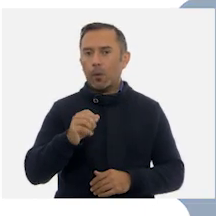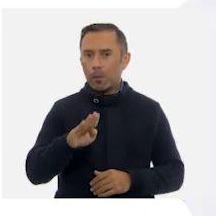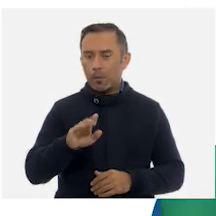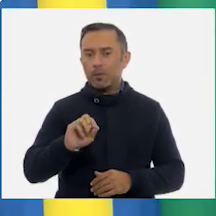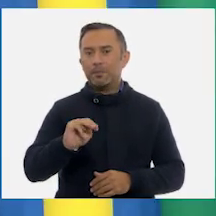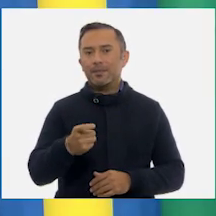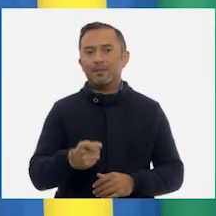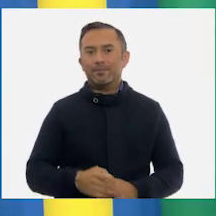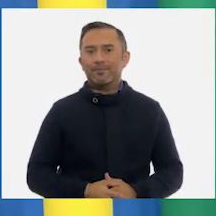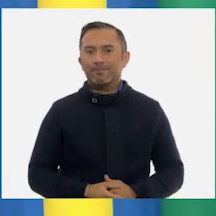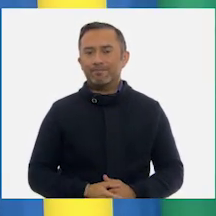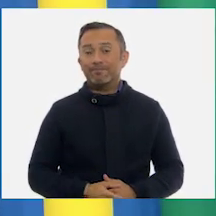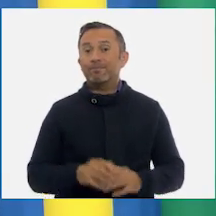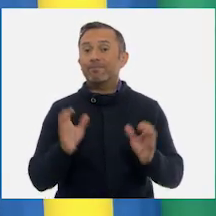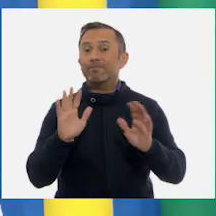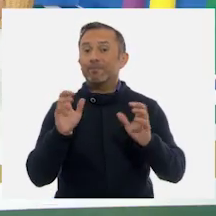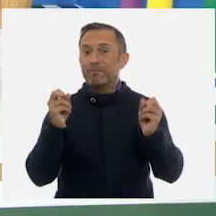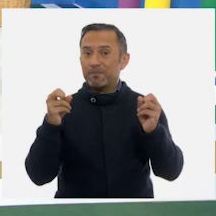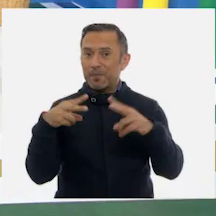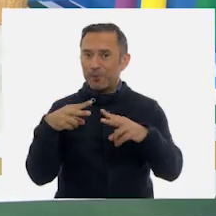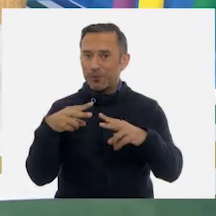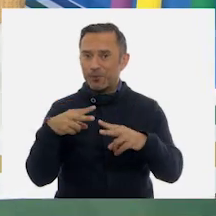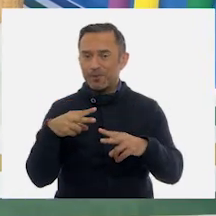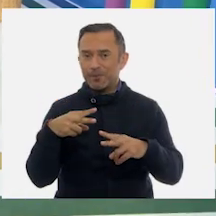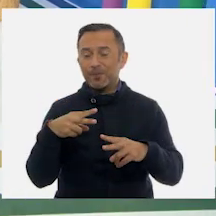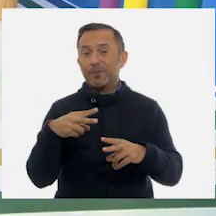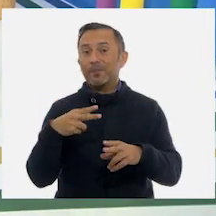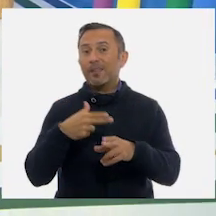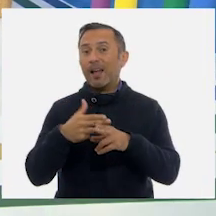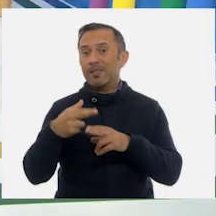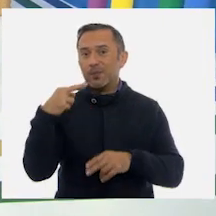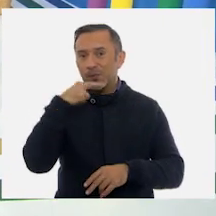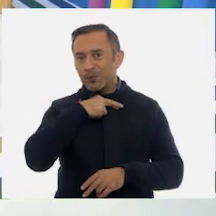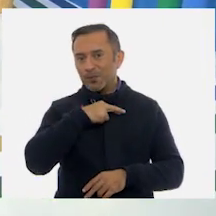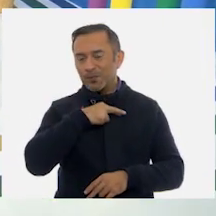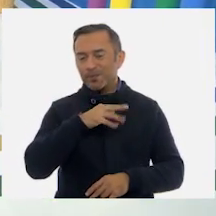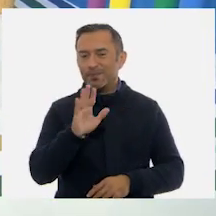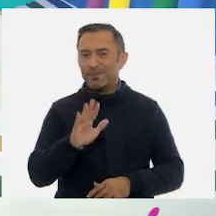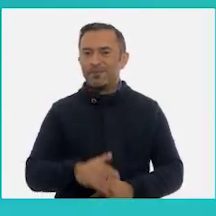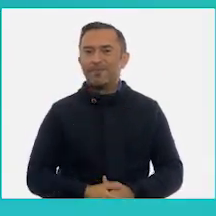aprendeencasa.cep.gov.mx. Nos vemos. Hasta la próxima.